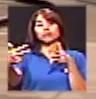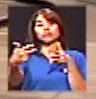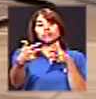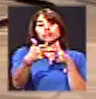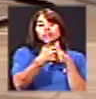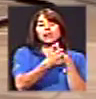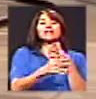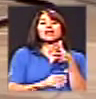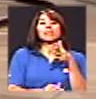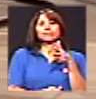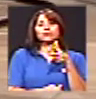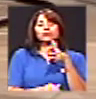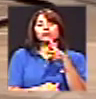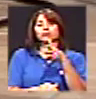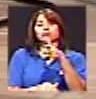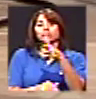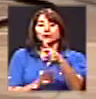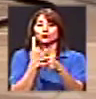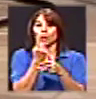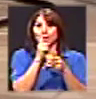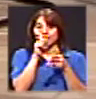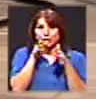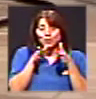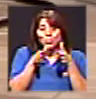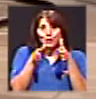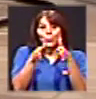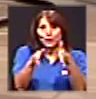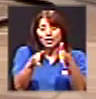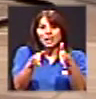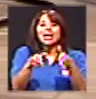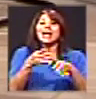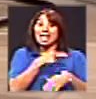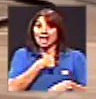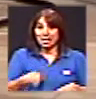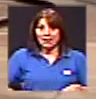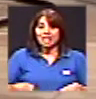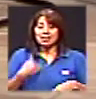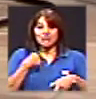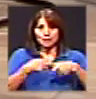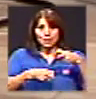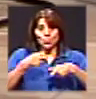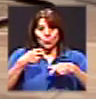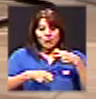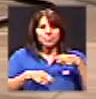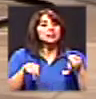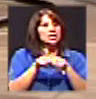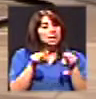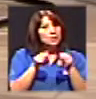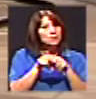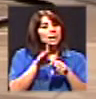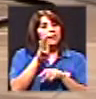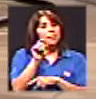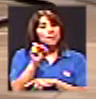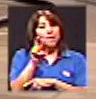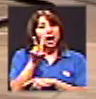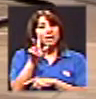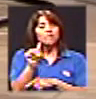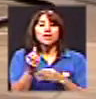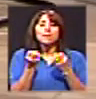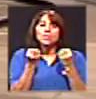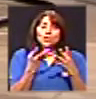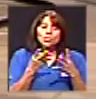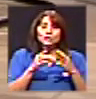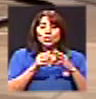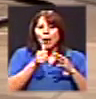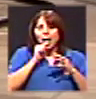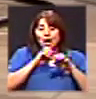también problemas, y Barba no es la excepción, de infraestructura en materia de acueductos, en materia de alcantarillado, en materia de